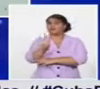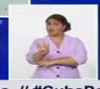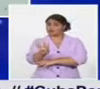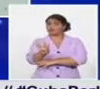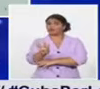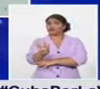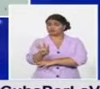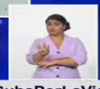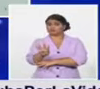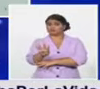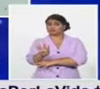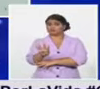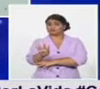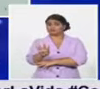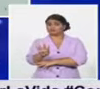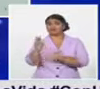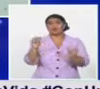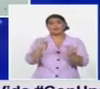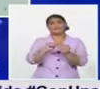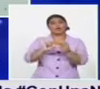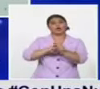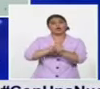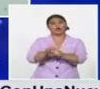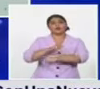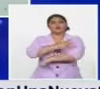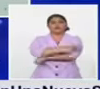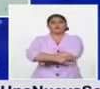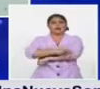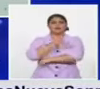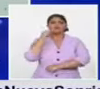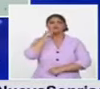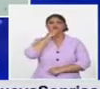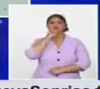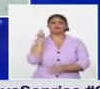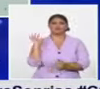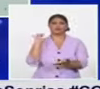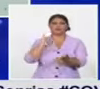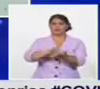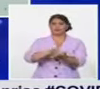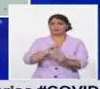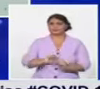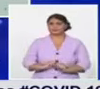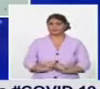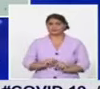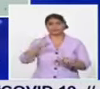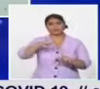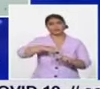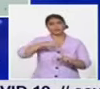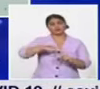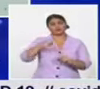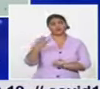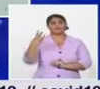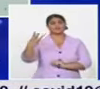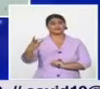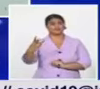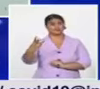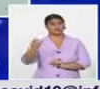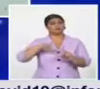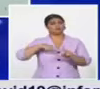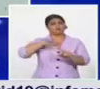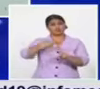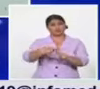viajeros cubanos procedentes de Rusia. En Las Tunas se diagnostican 3 casos importados del municipio Las